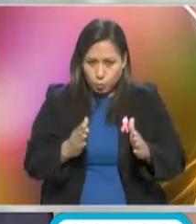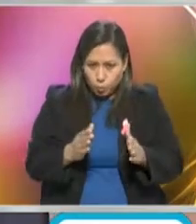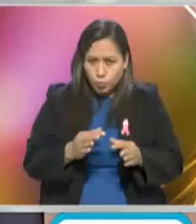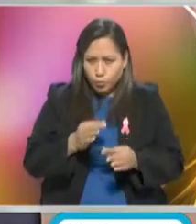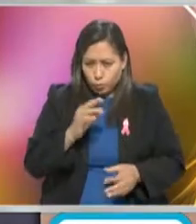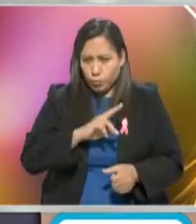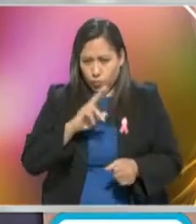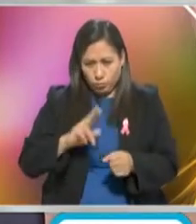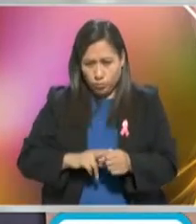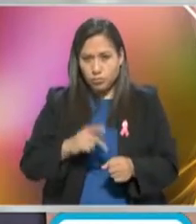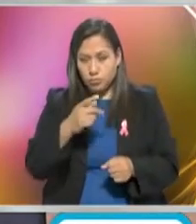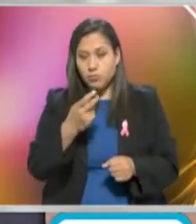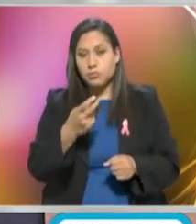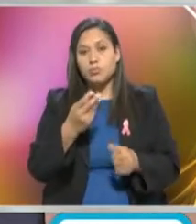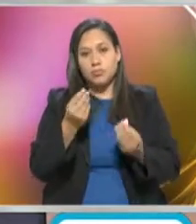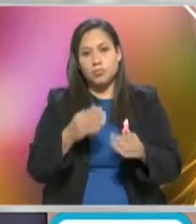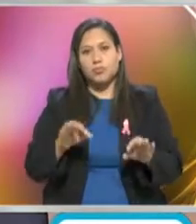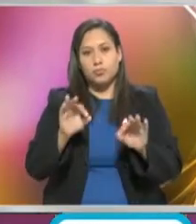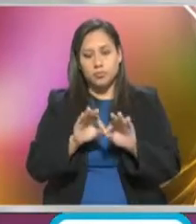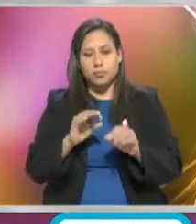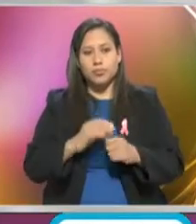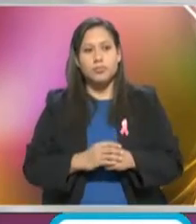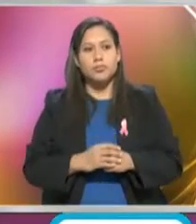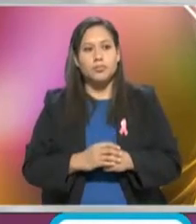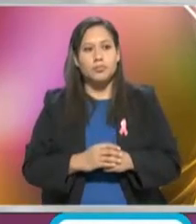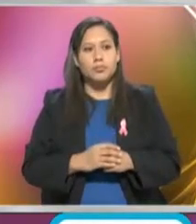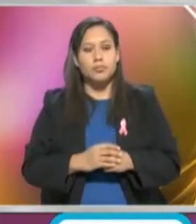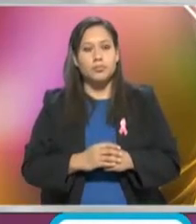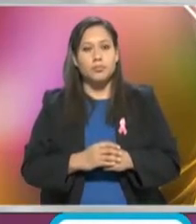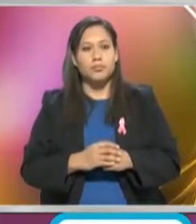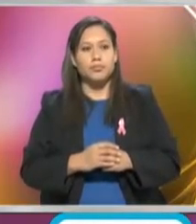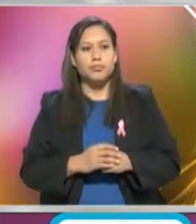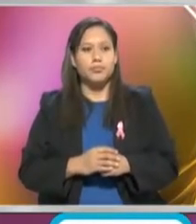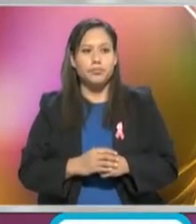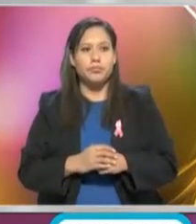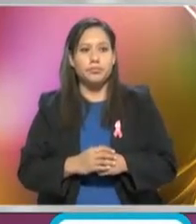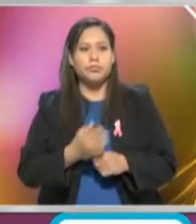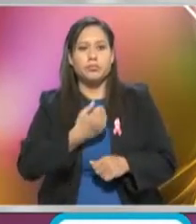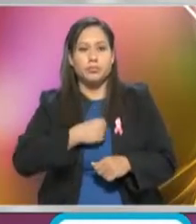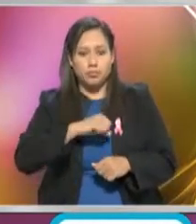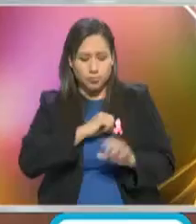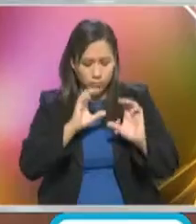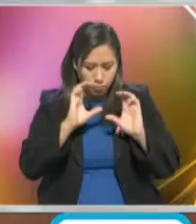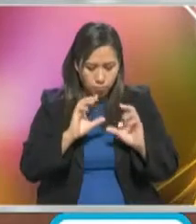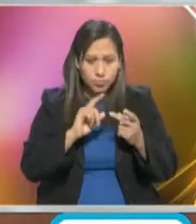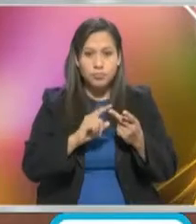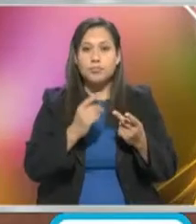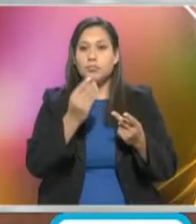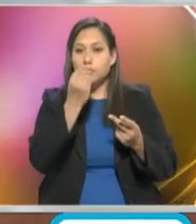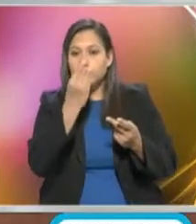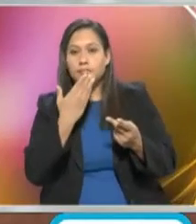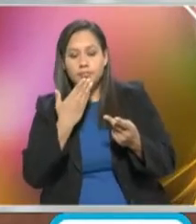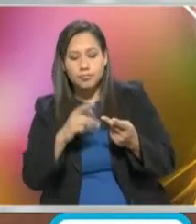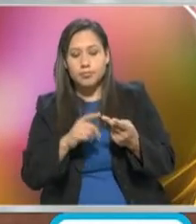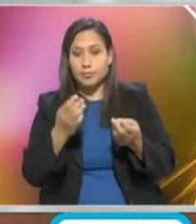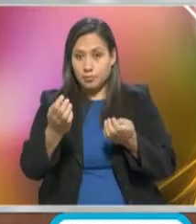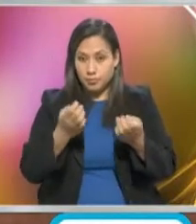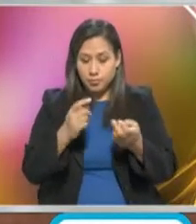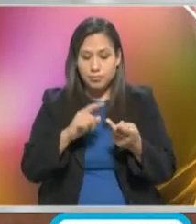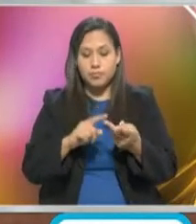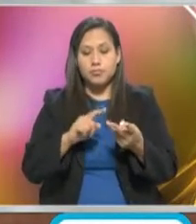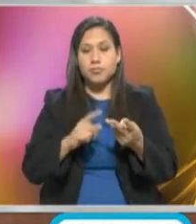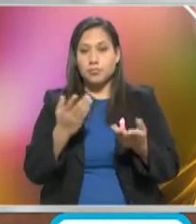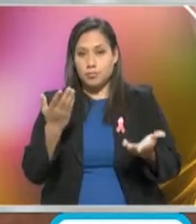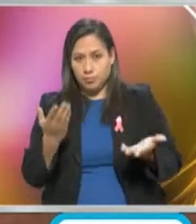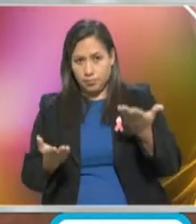una situación importante. Que sobre todo es entonces estar sanos, cuidarnos en el hacer ejercicio, una buena alimentación y poder estar en